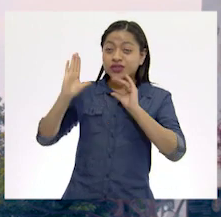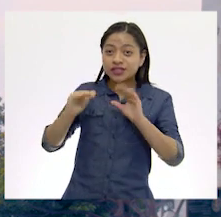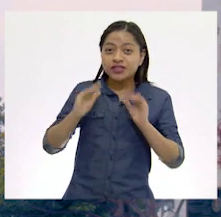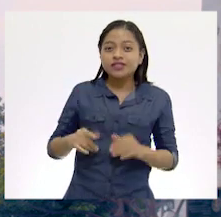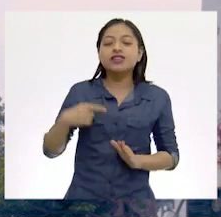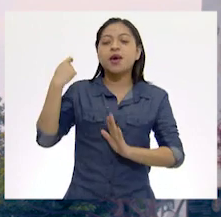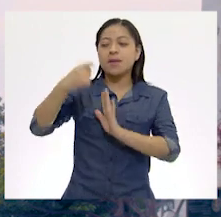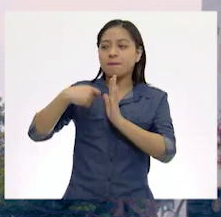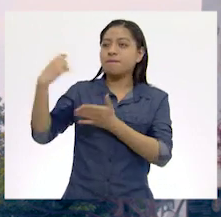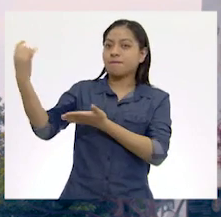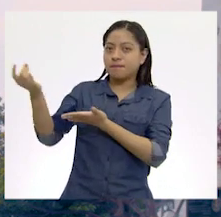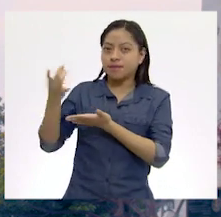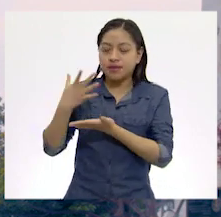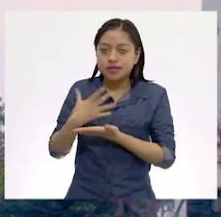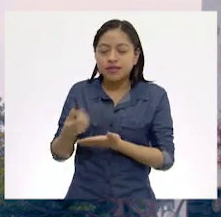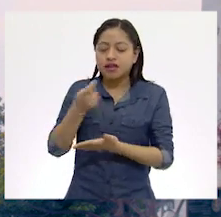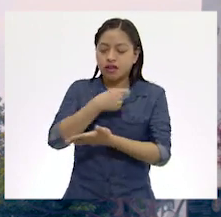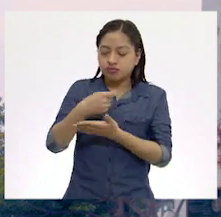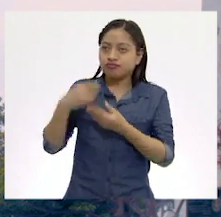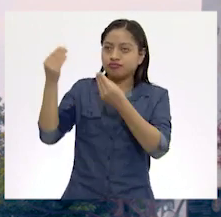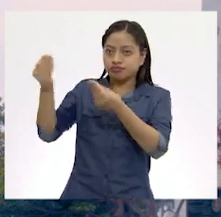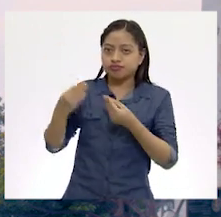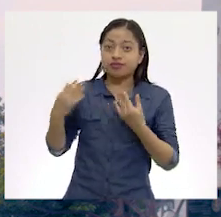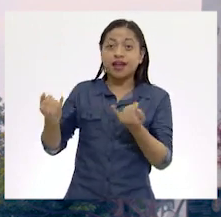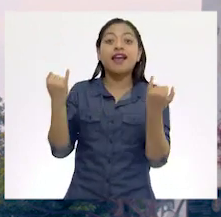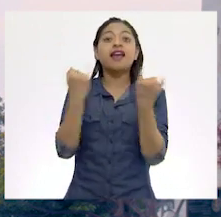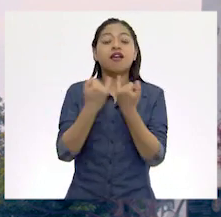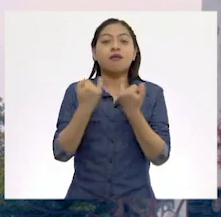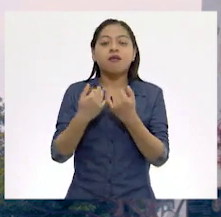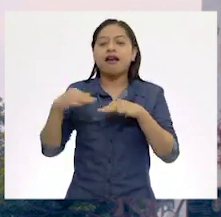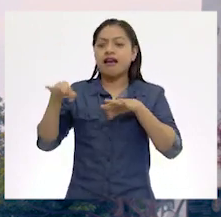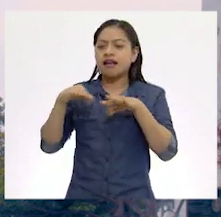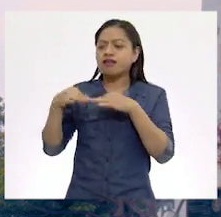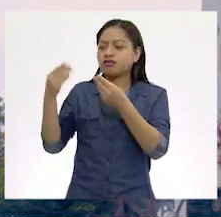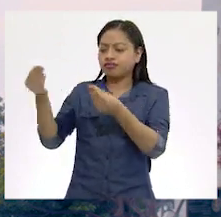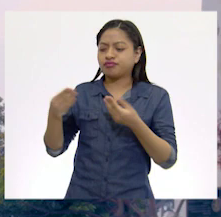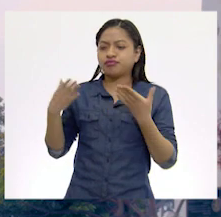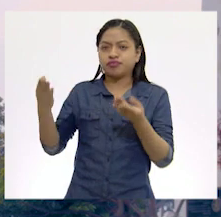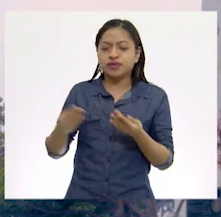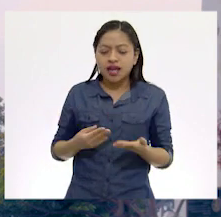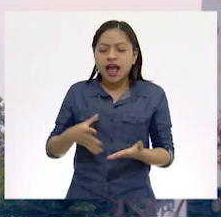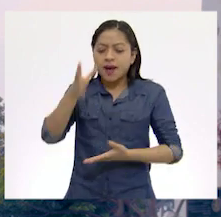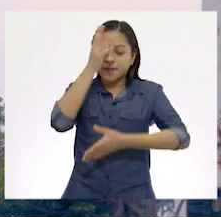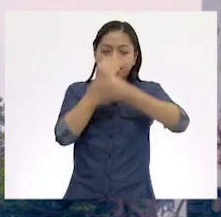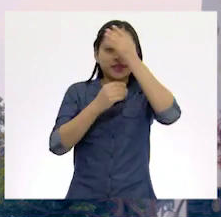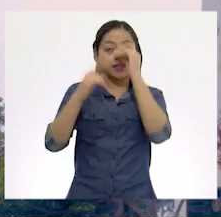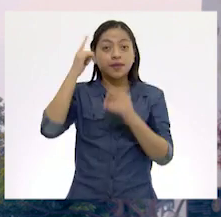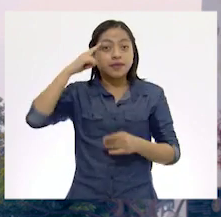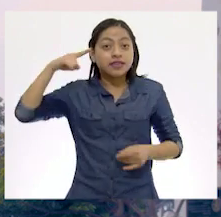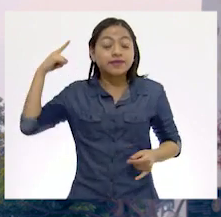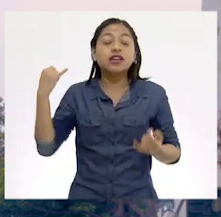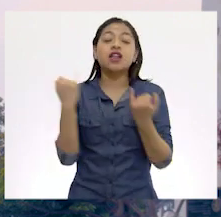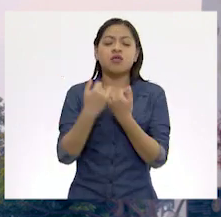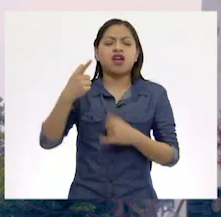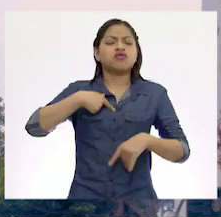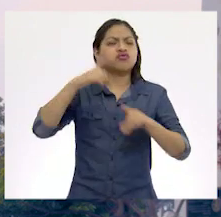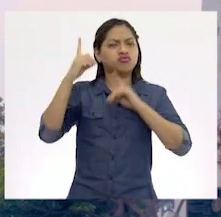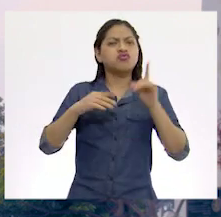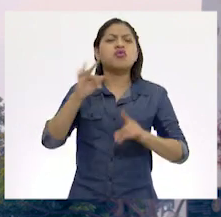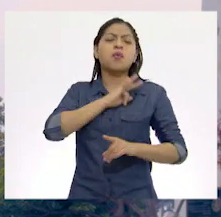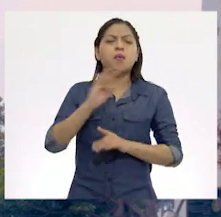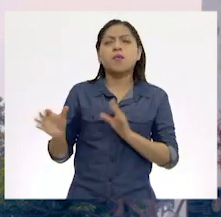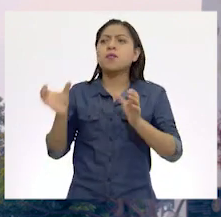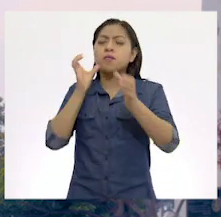mandando videos, escritos y trabajos, se me ha facilitado. Aparte de que si tengo alguna duda me puedo